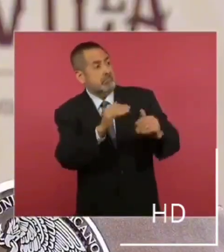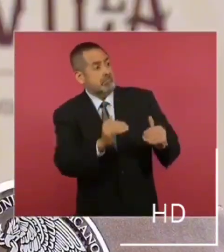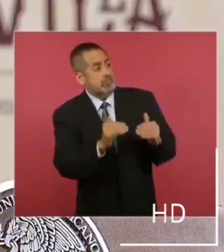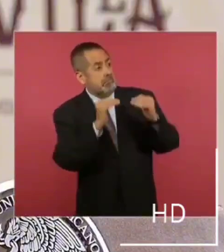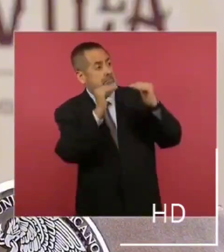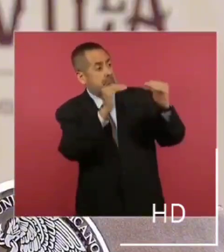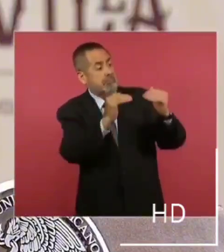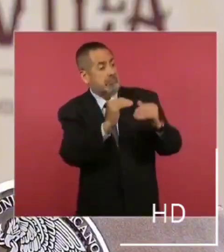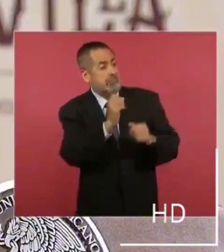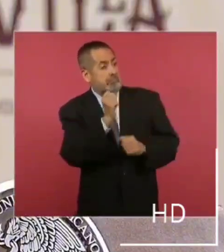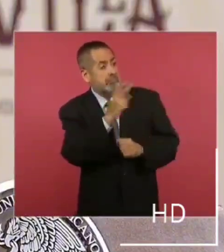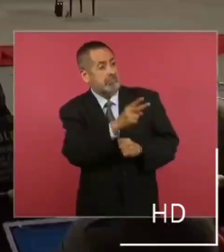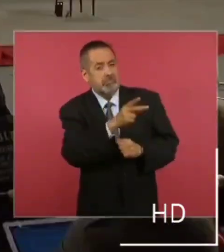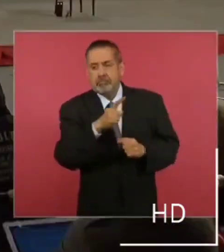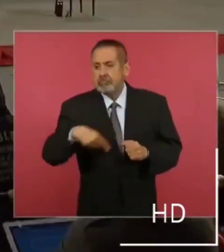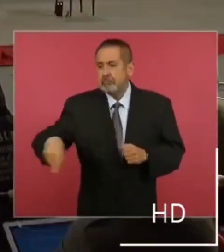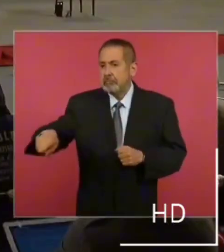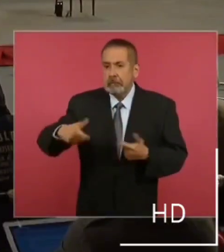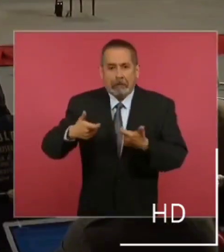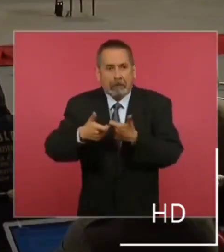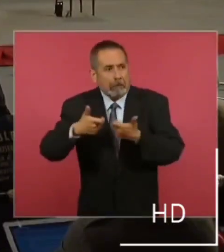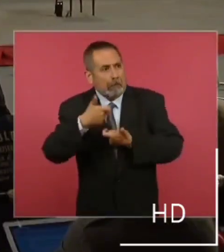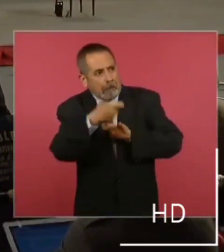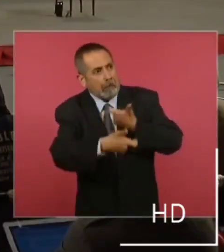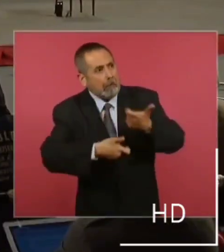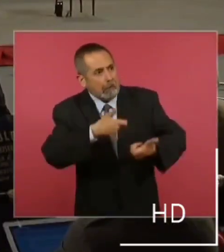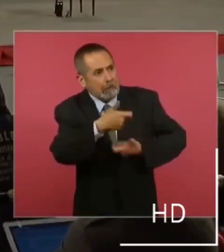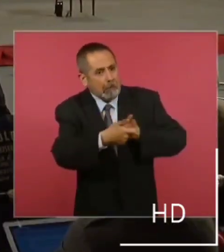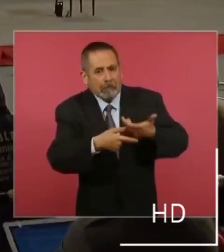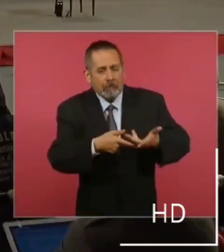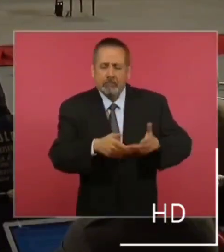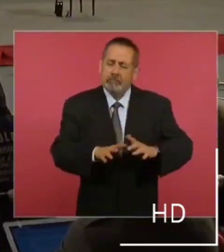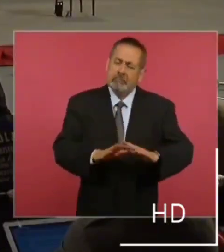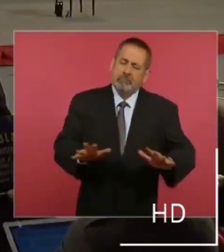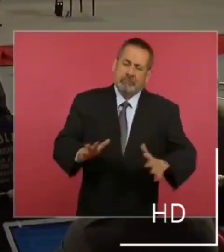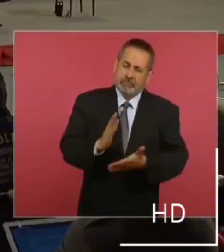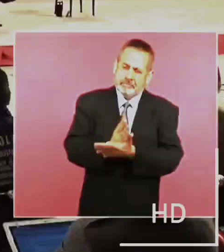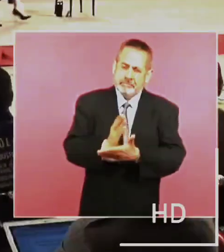burocracia dorada a costa del pueblo. ¿Es cuánto, señor presidente? Muchas gracias.